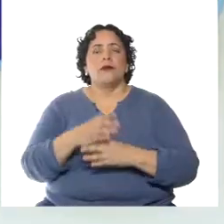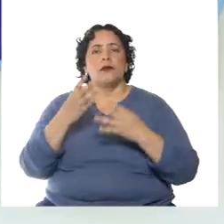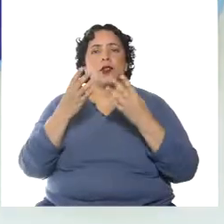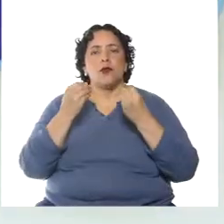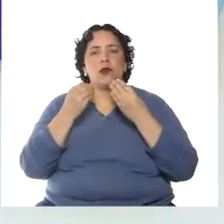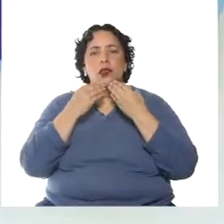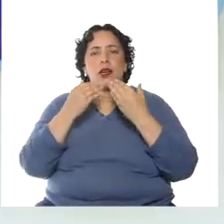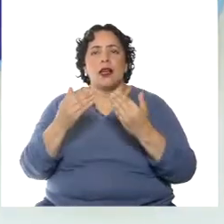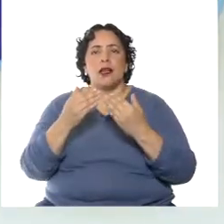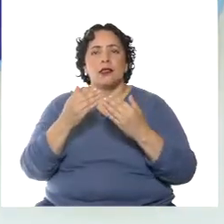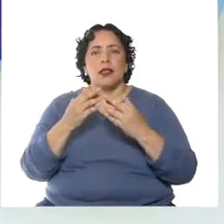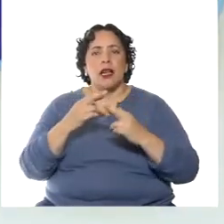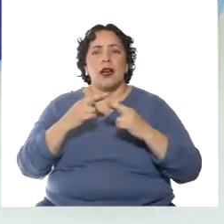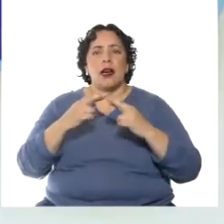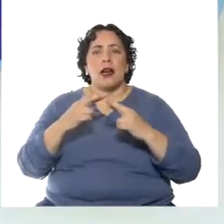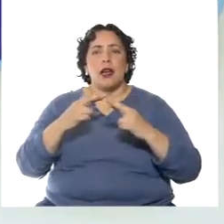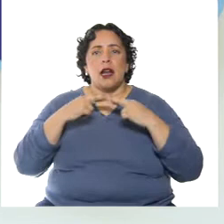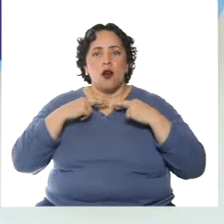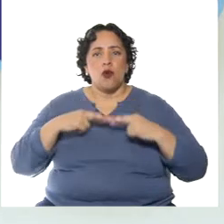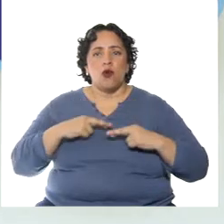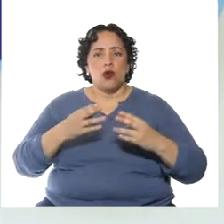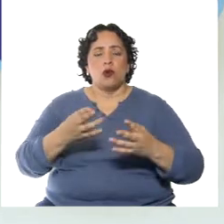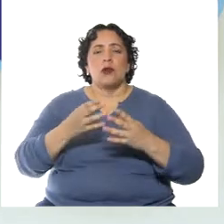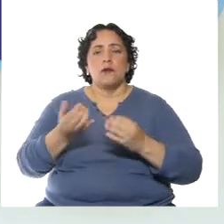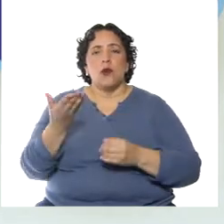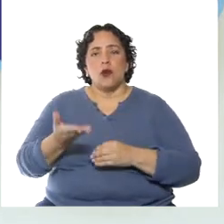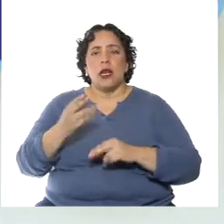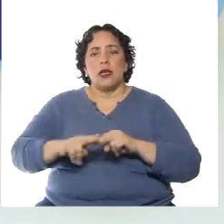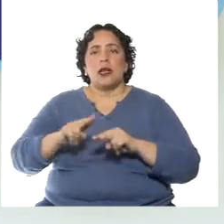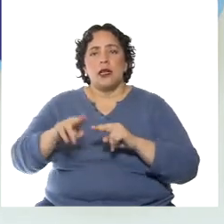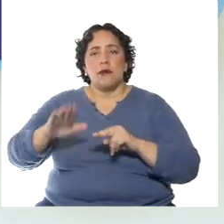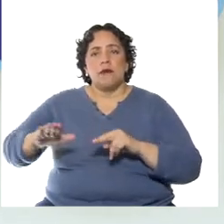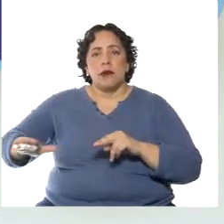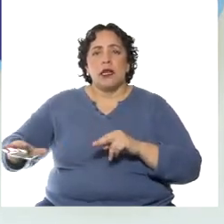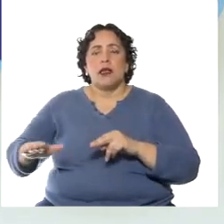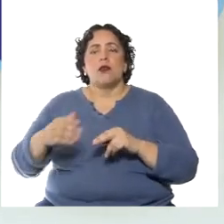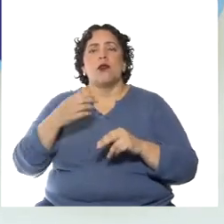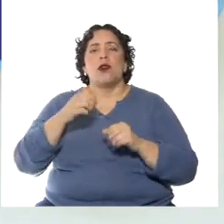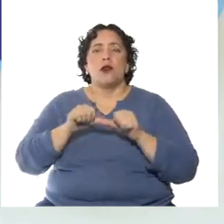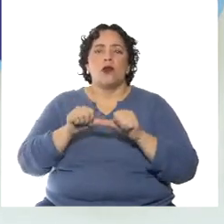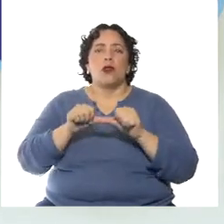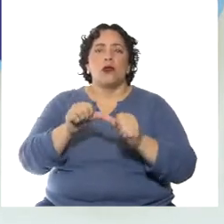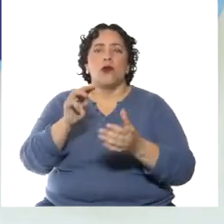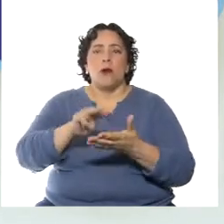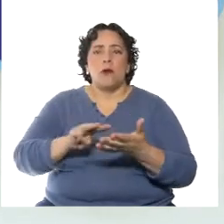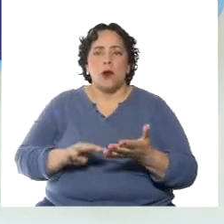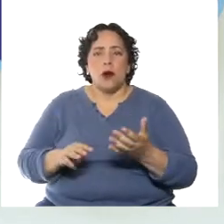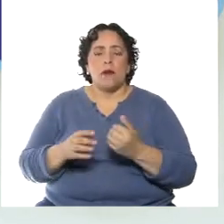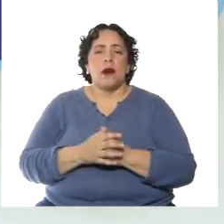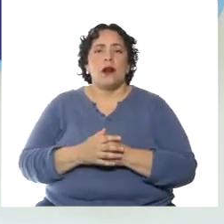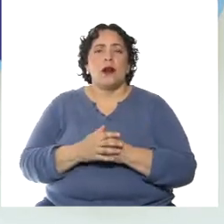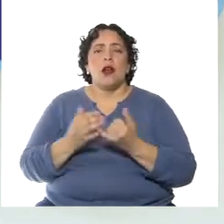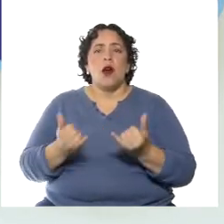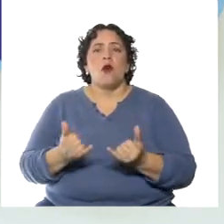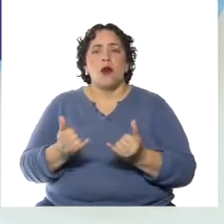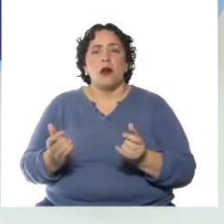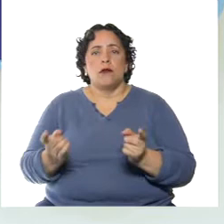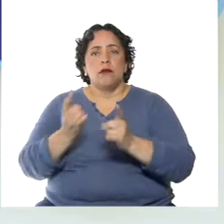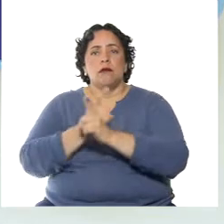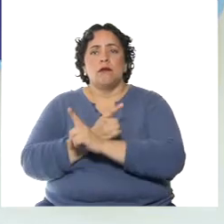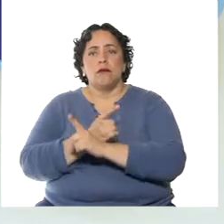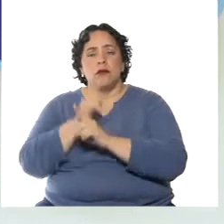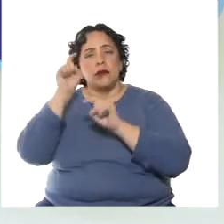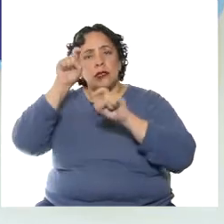Muchas gracias por esos recursos tan importantes para los más pequeñitos de la casa. Pero debemos continuar con nuestro programa. Y ahora es el turno de